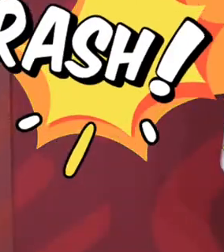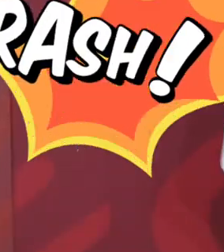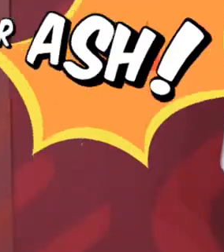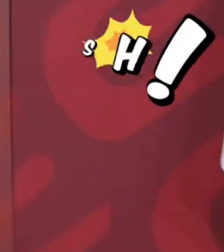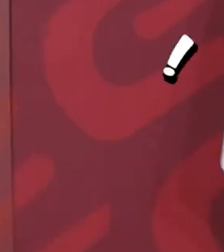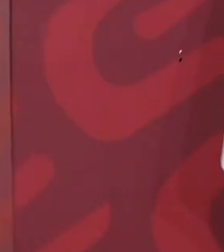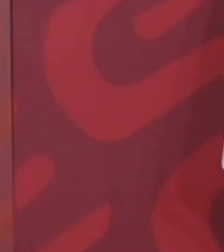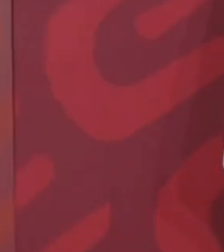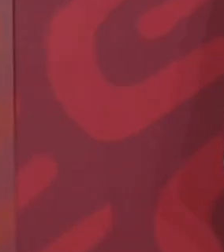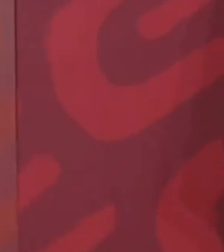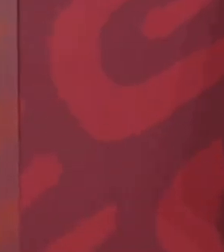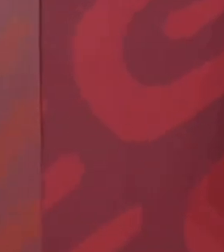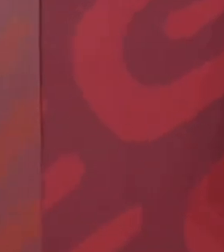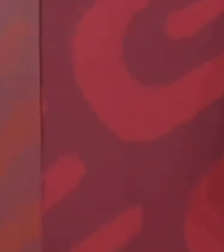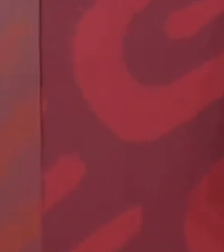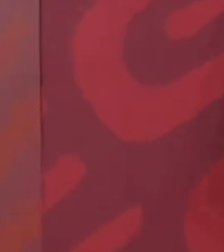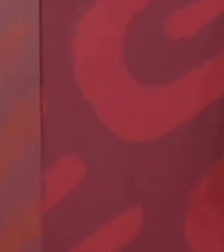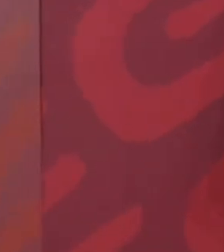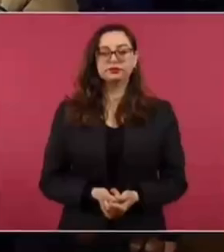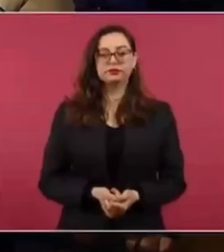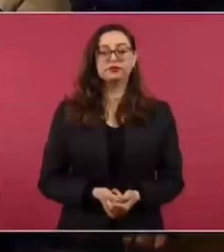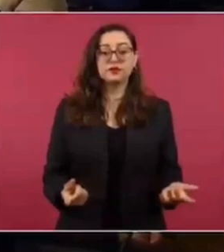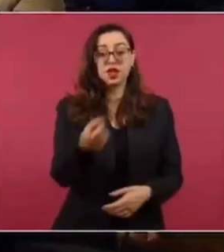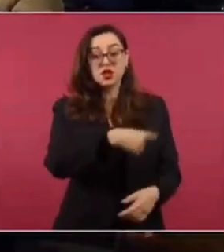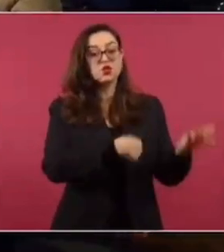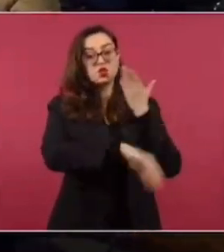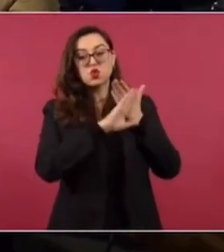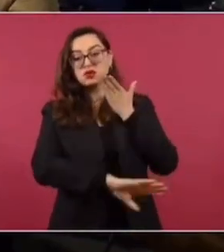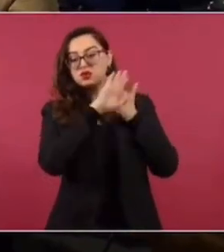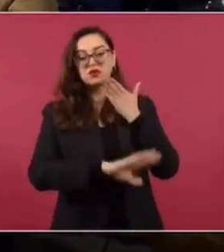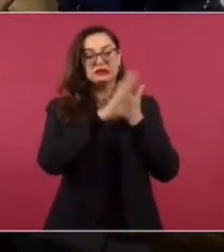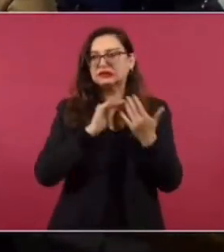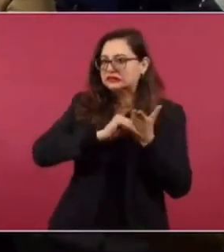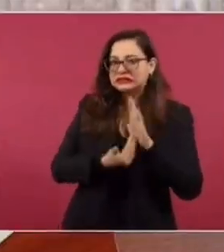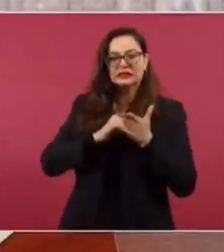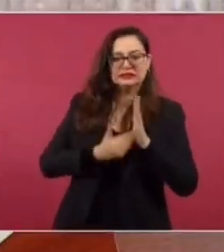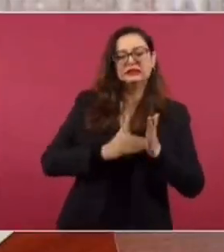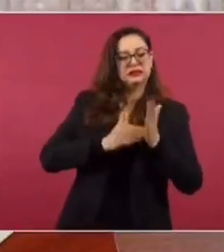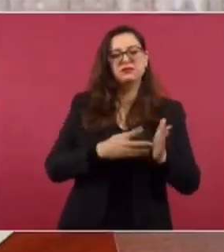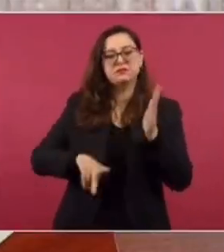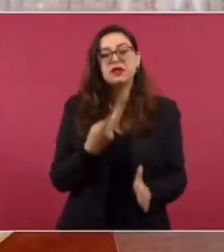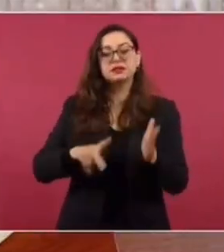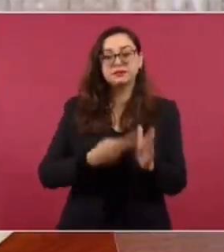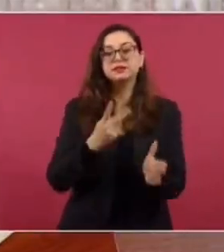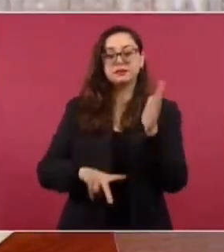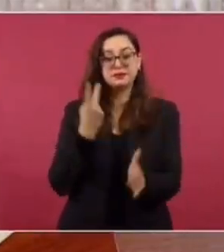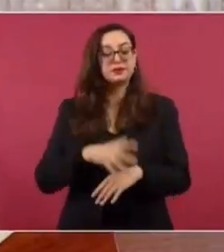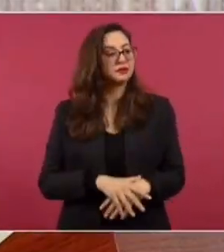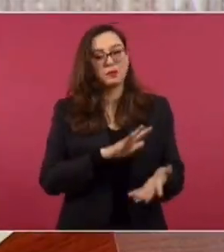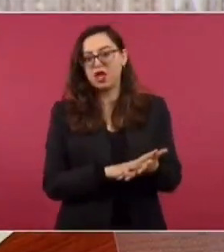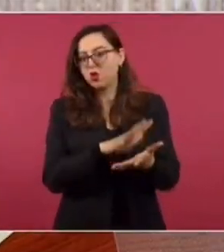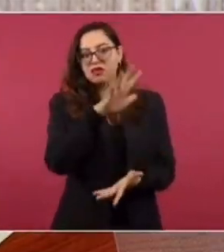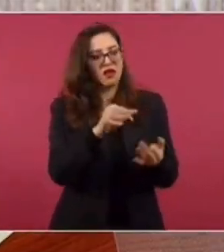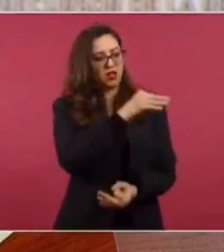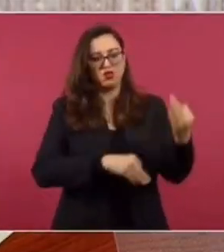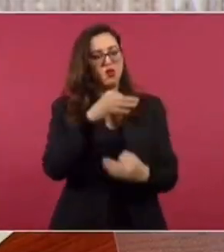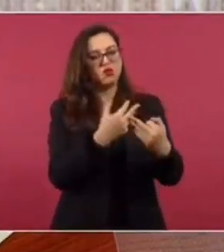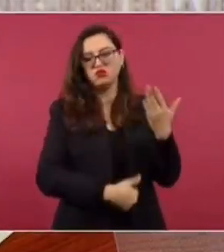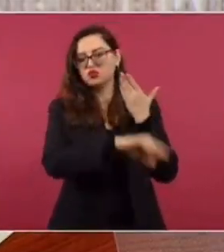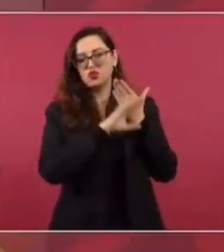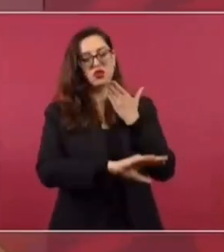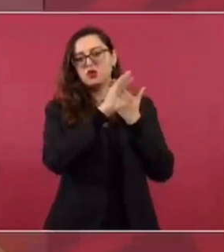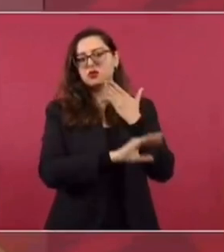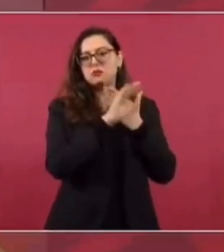constantes, planeado en los medios de información convencionales, con honrosas excepciones. Pero cuando hablo de excepciones, estoy hablando de